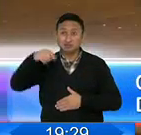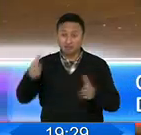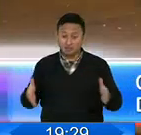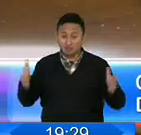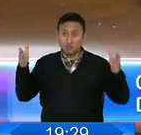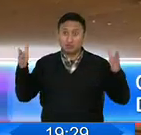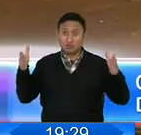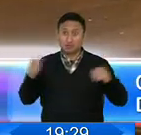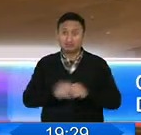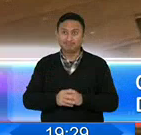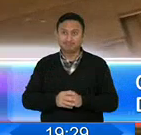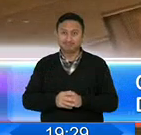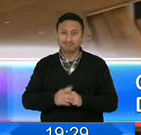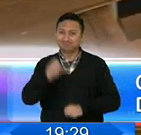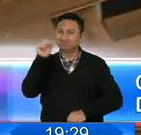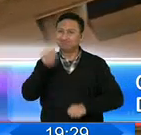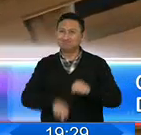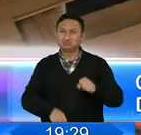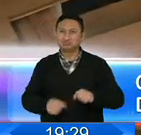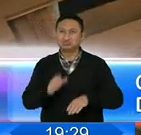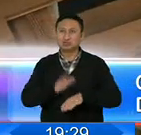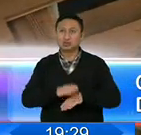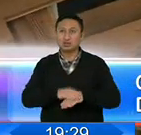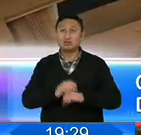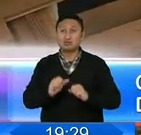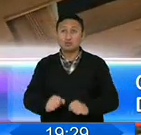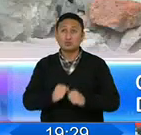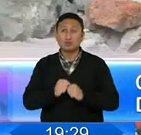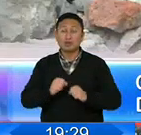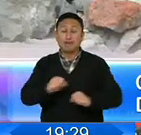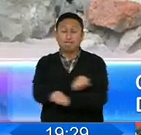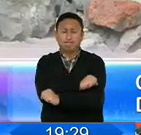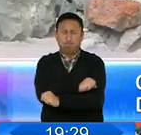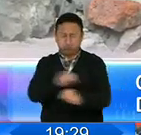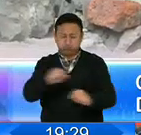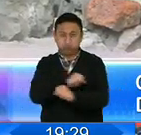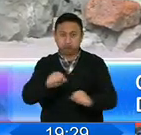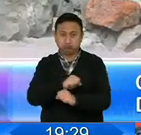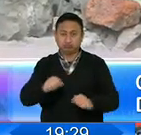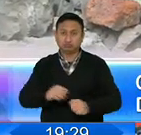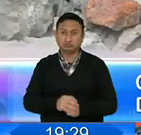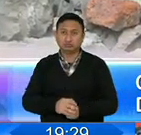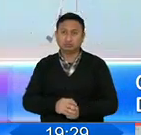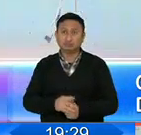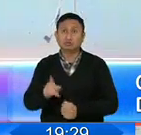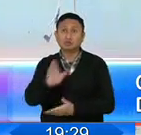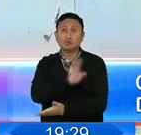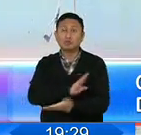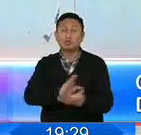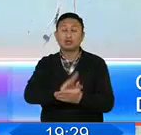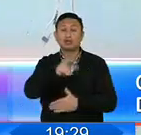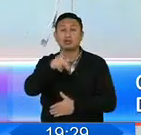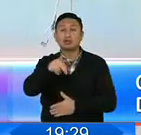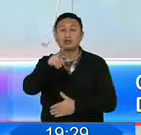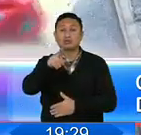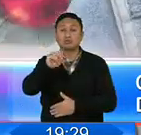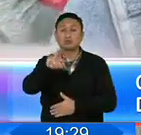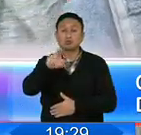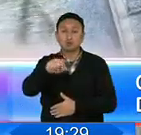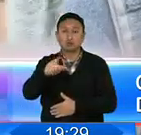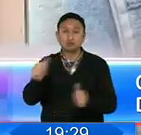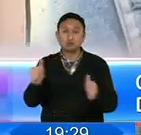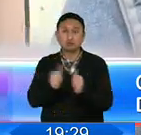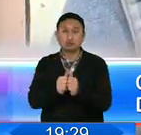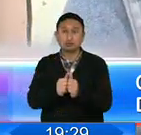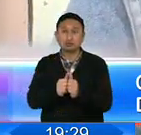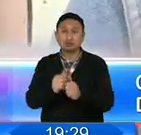quedaron completamente destruidos tras una fuerte explosión que alarmó a los moradores del barrio Pueblo Unido al sur de Quito. Fue un